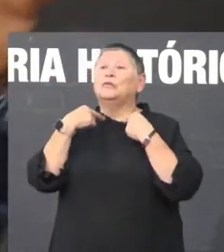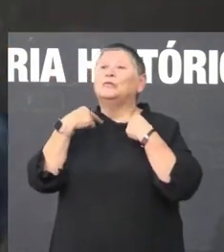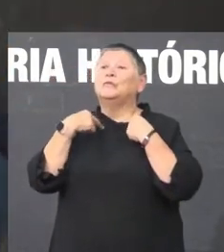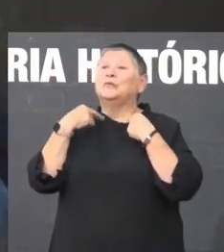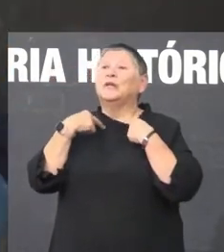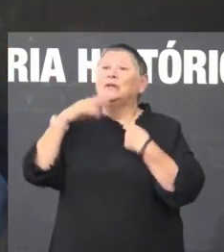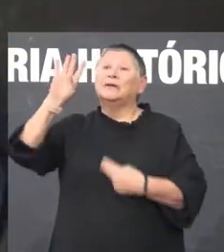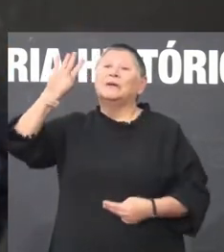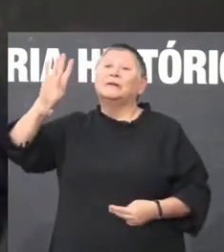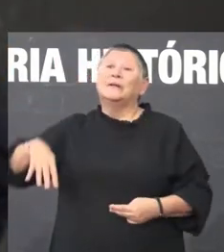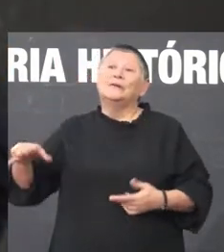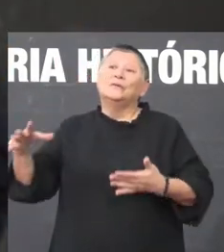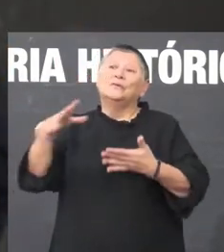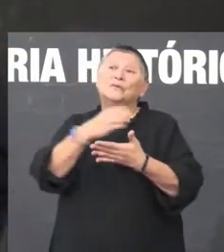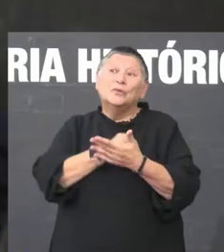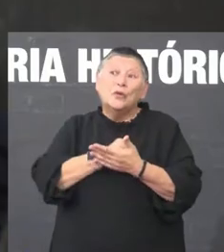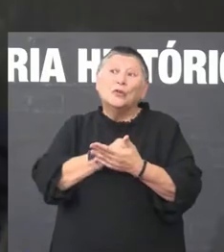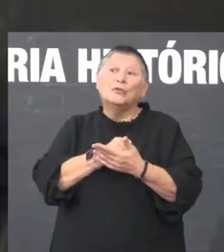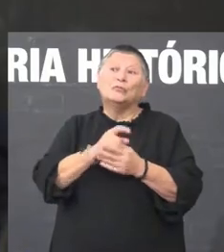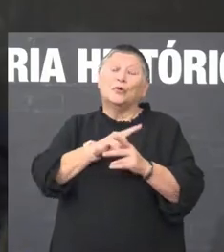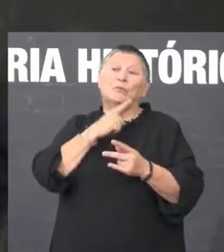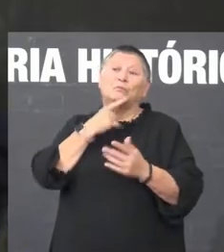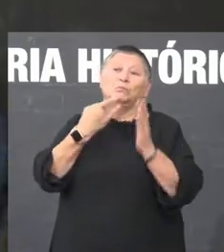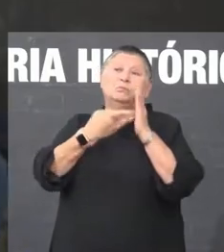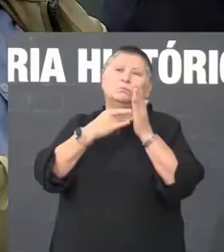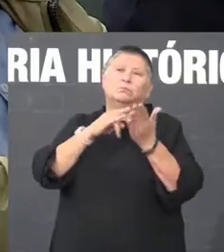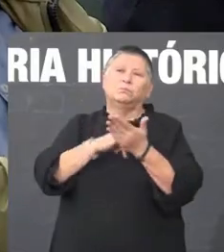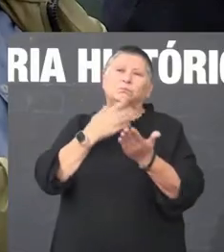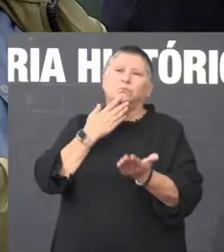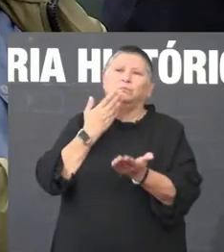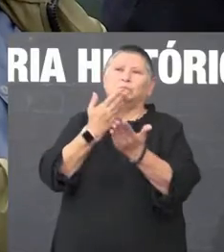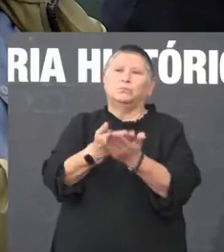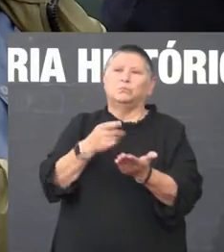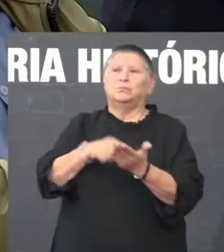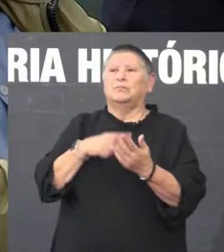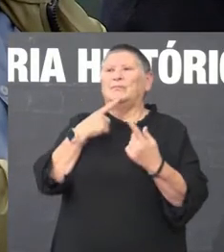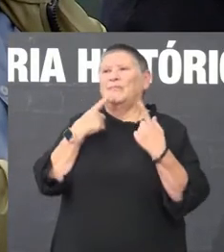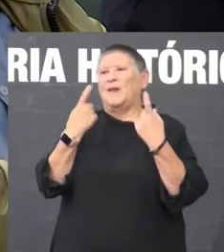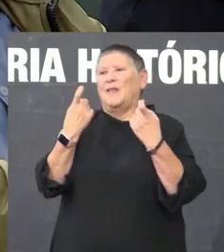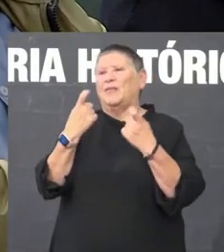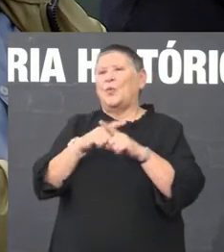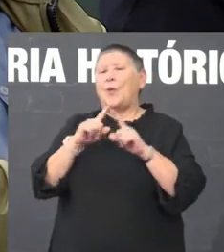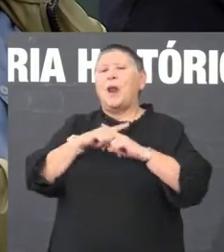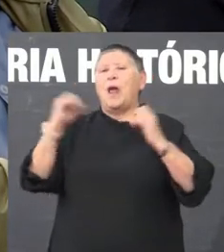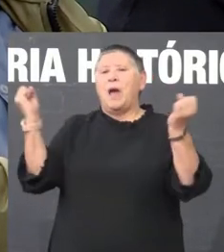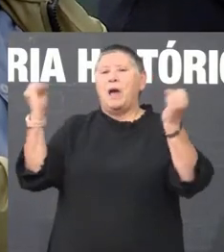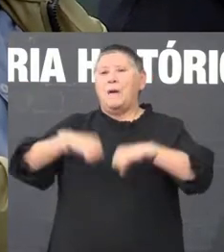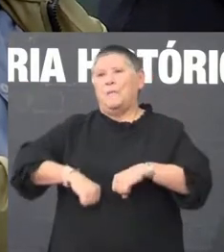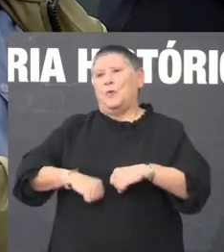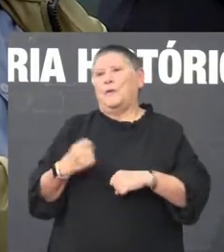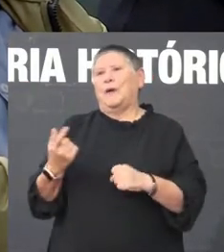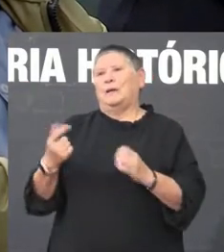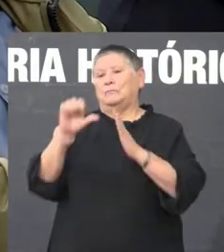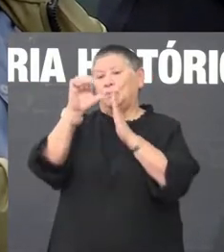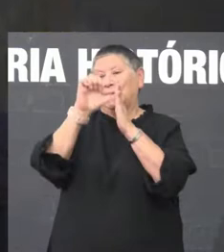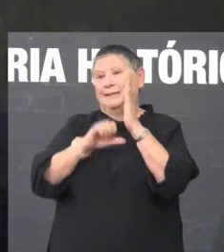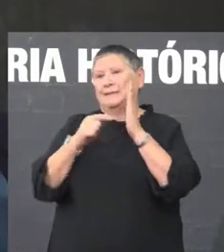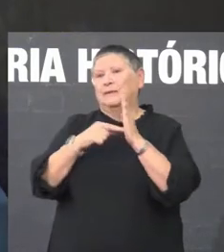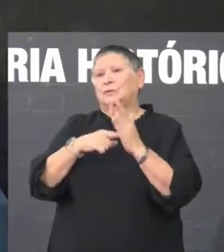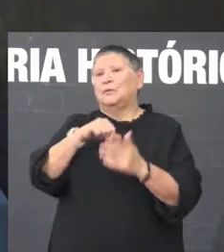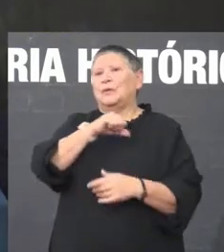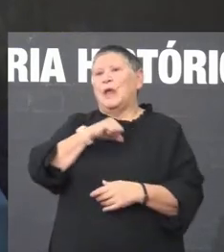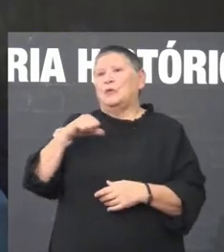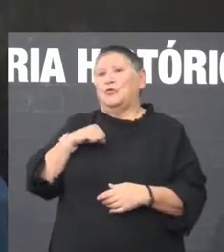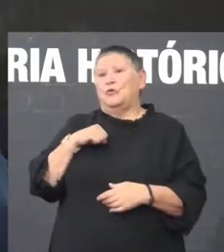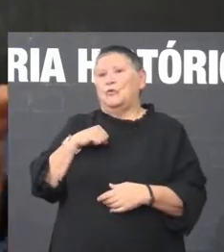todos, plantean la necesidad de aprobar un estatuto de autonomía en el año